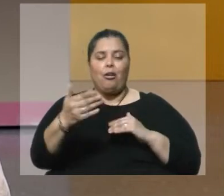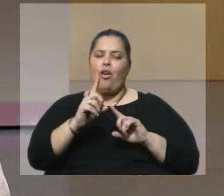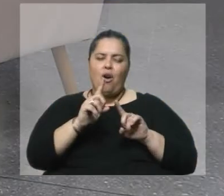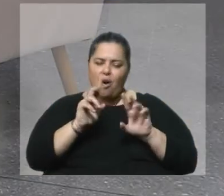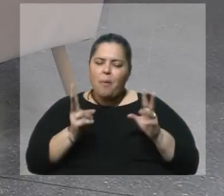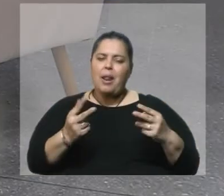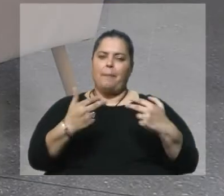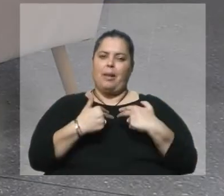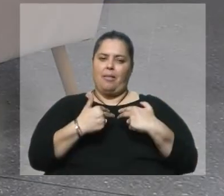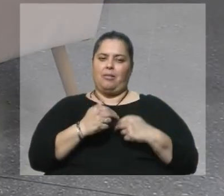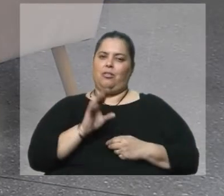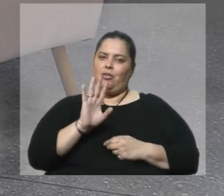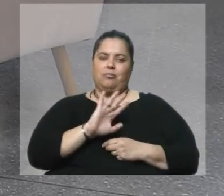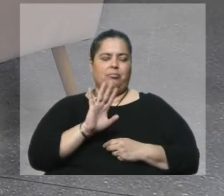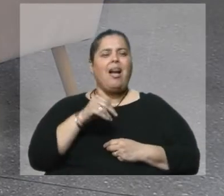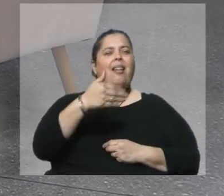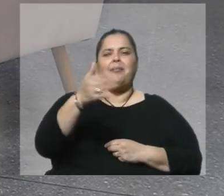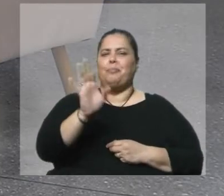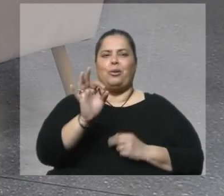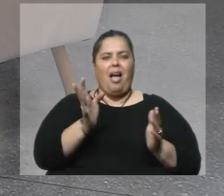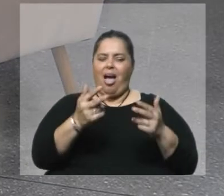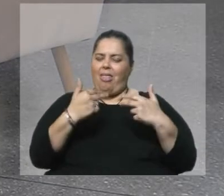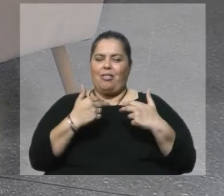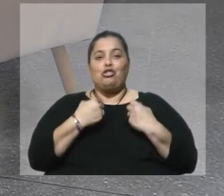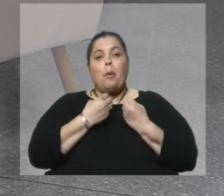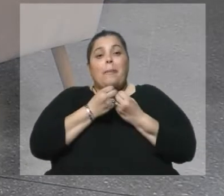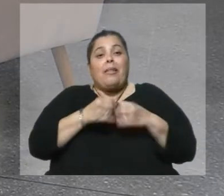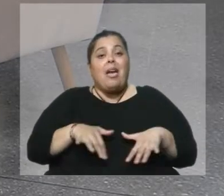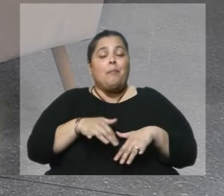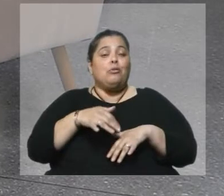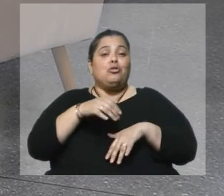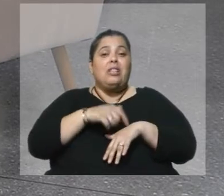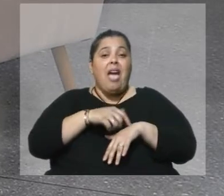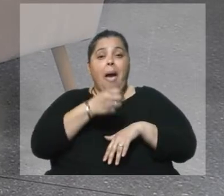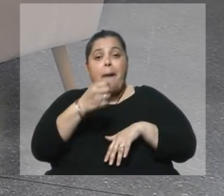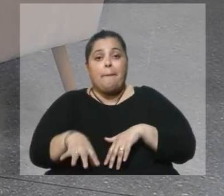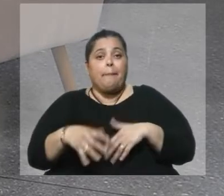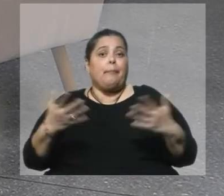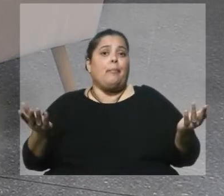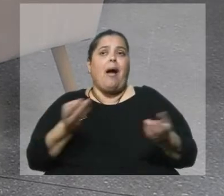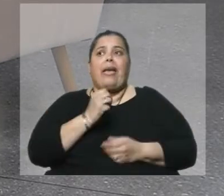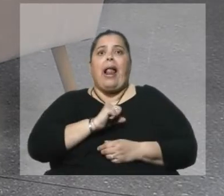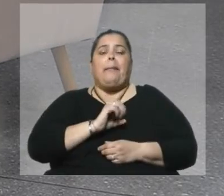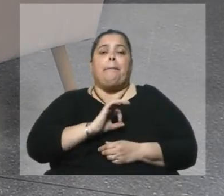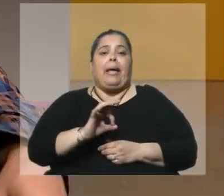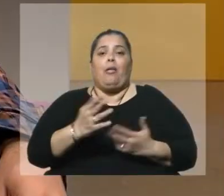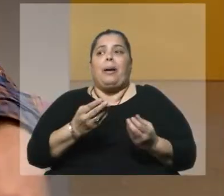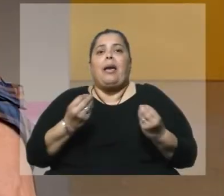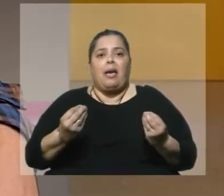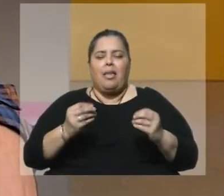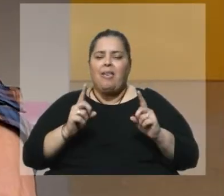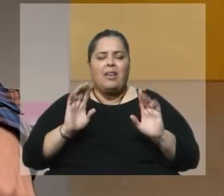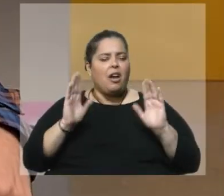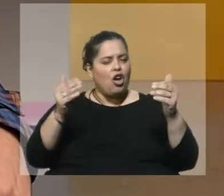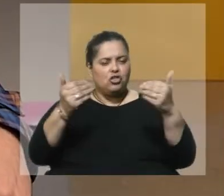casa. Perdemos parte de nuestra vida mirando a los otros. Al pedo, al revendo pedo. O sea, tenés que concentrarte en